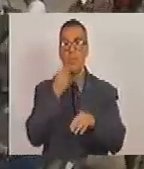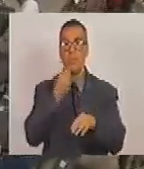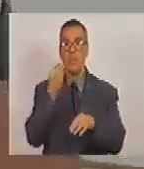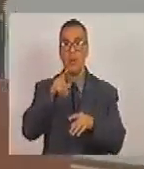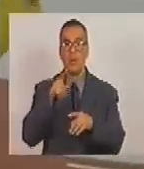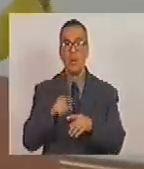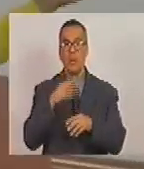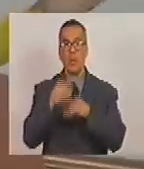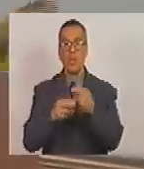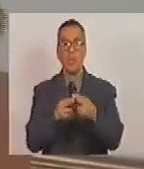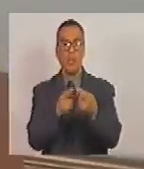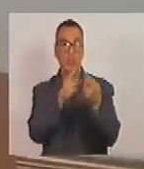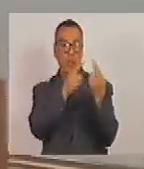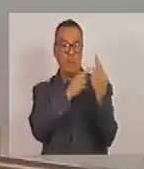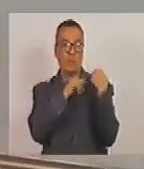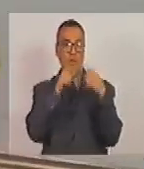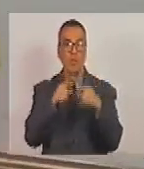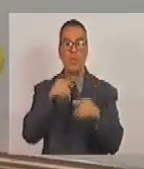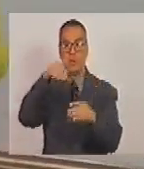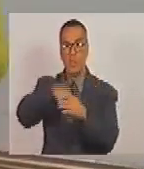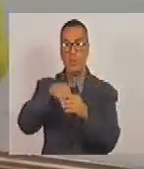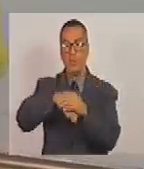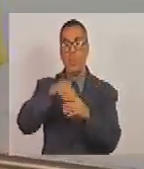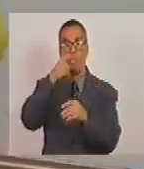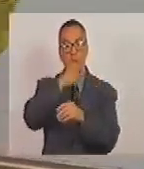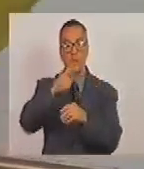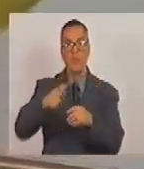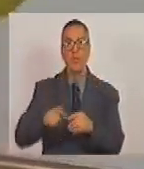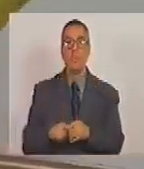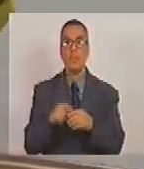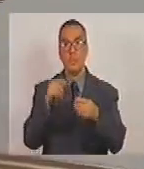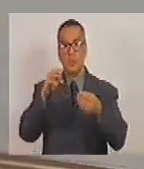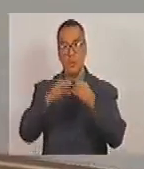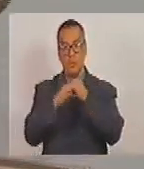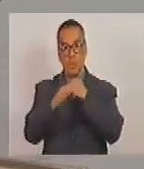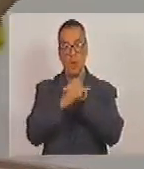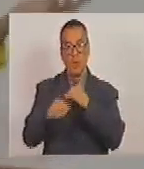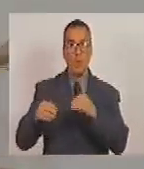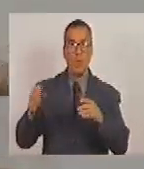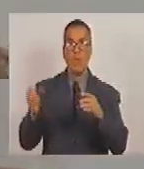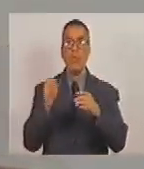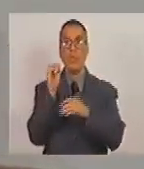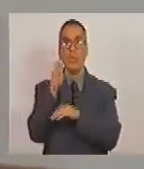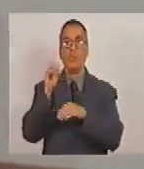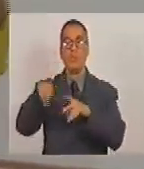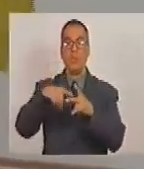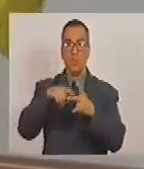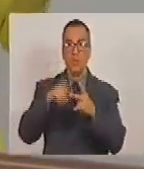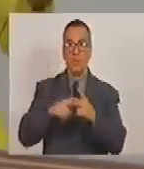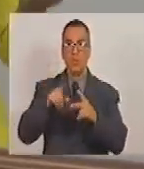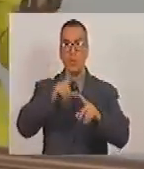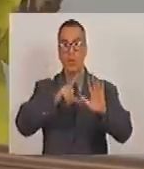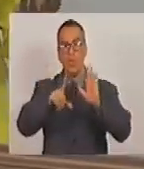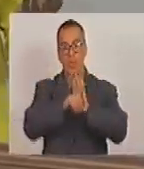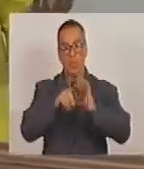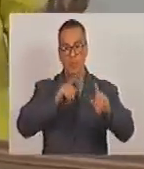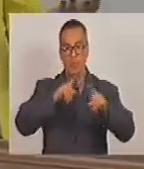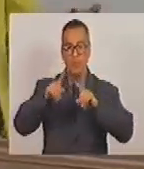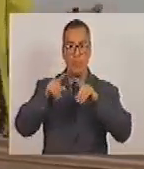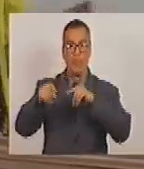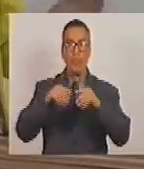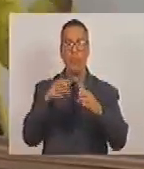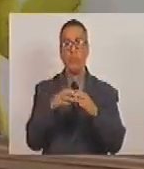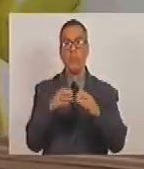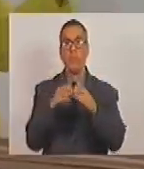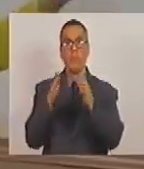que ejercen cargos de elección popular en los municipios, concejales y concejalas, legisladores y legisladoras